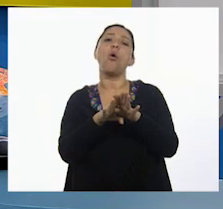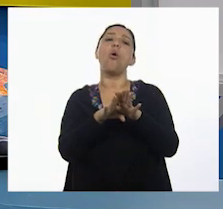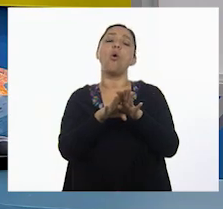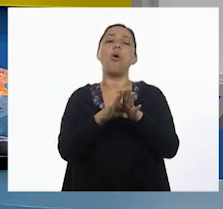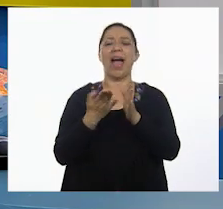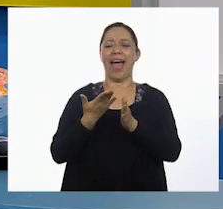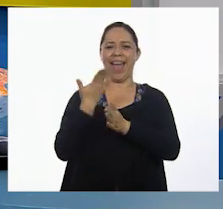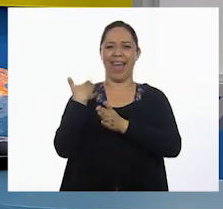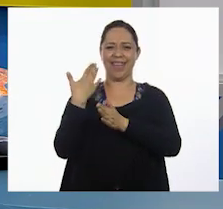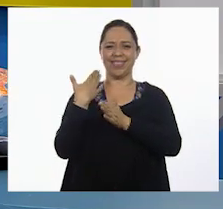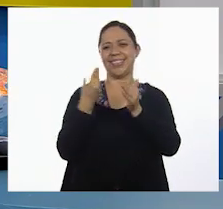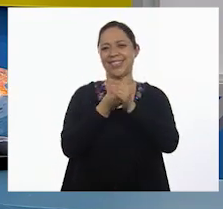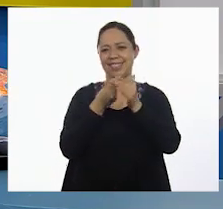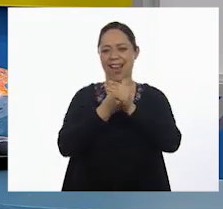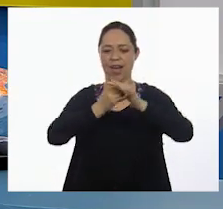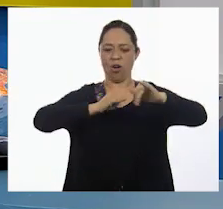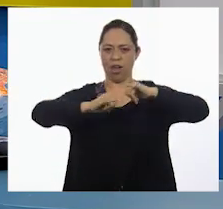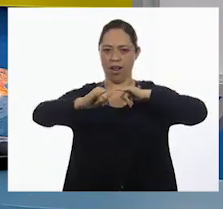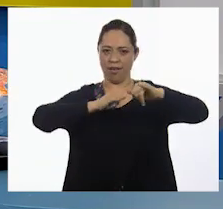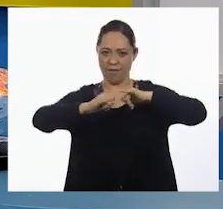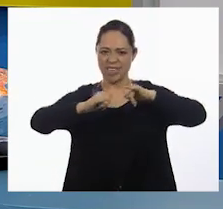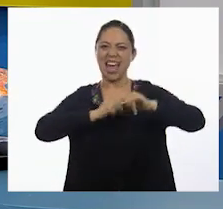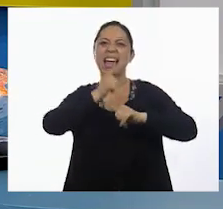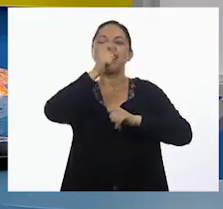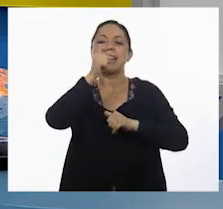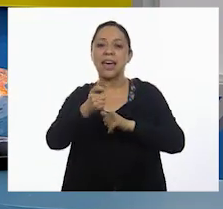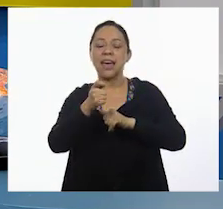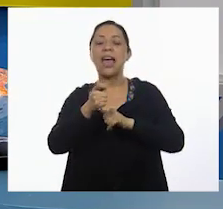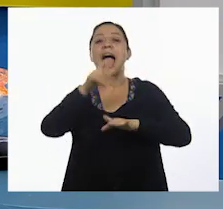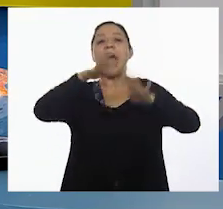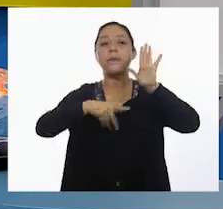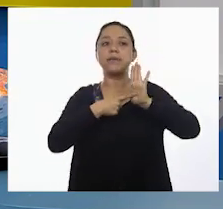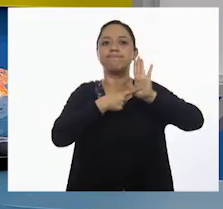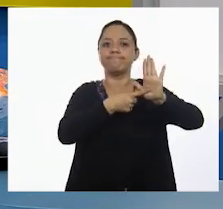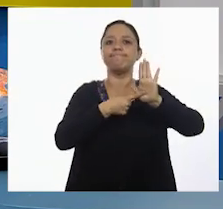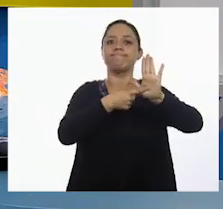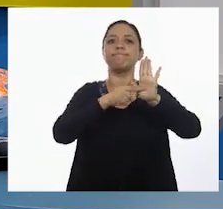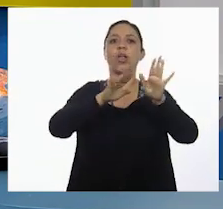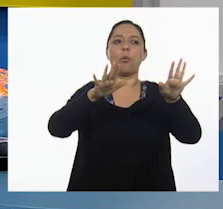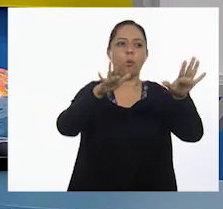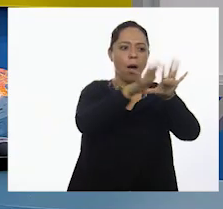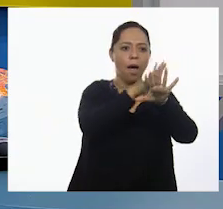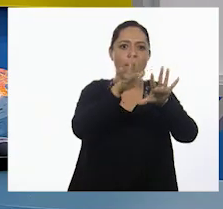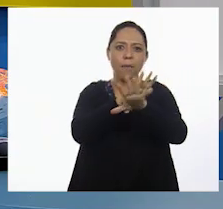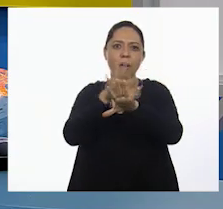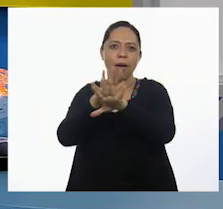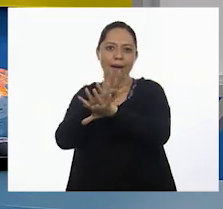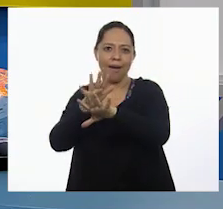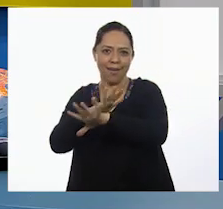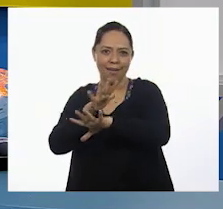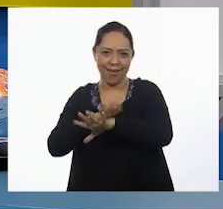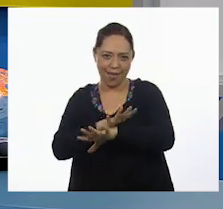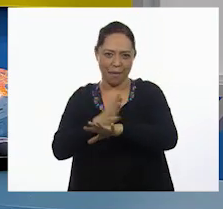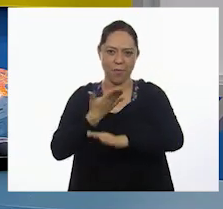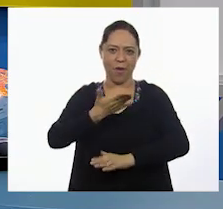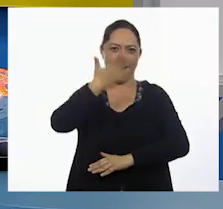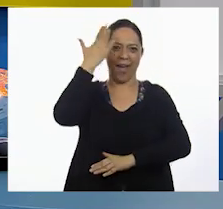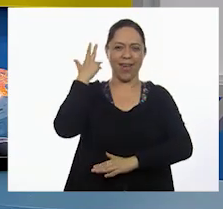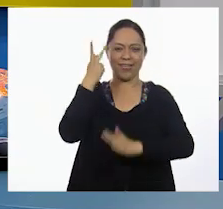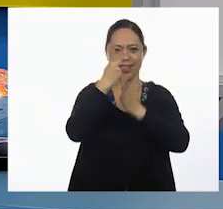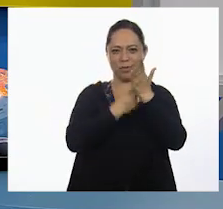en las clases de geografía que van presentándose algunos cambios. Lo vimos también cuando presentamos los proyectos